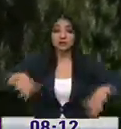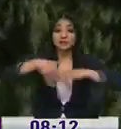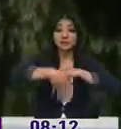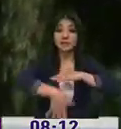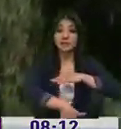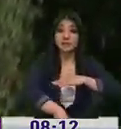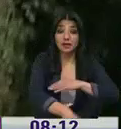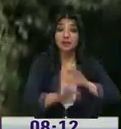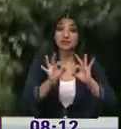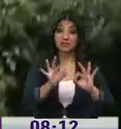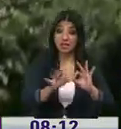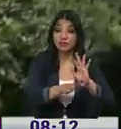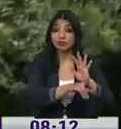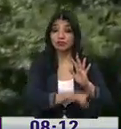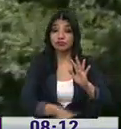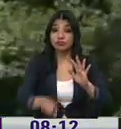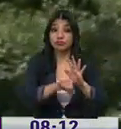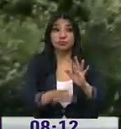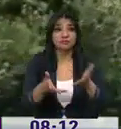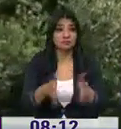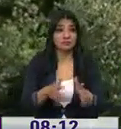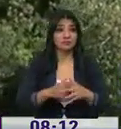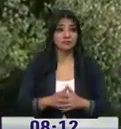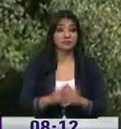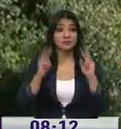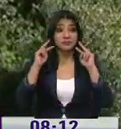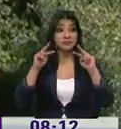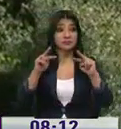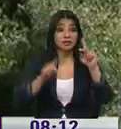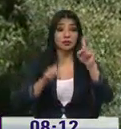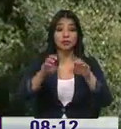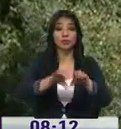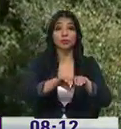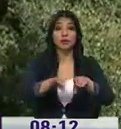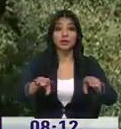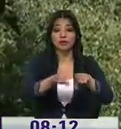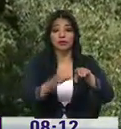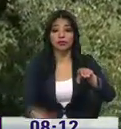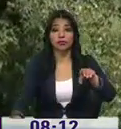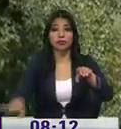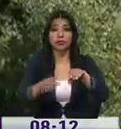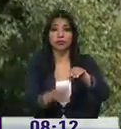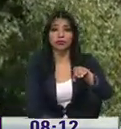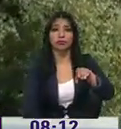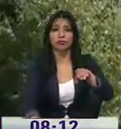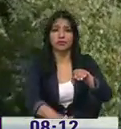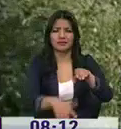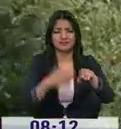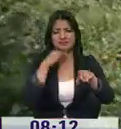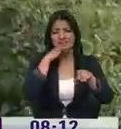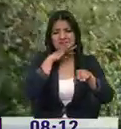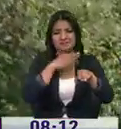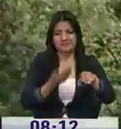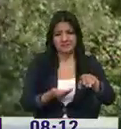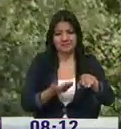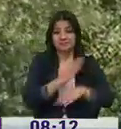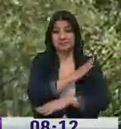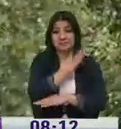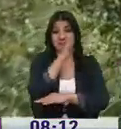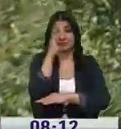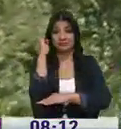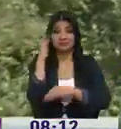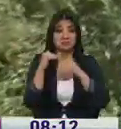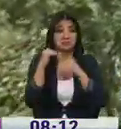debido drenaje. Ustedes ven al fondo como varias de las tuberías salen directamente hacia la quebrada y obviamente al mediodía es donde